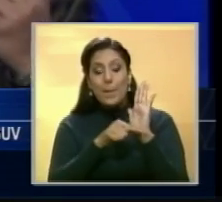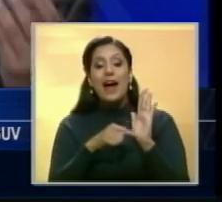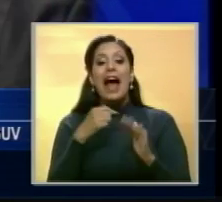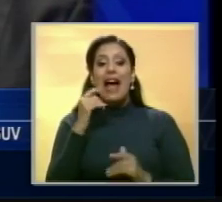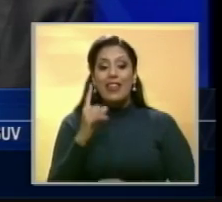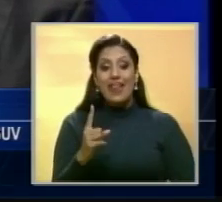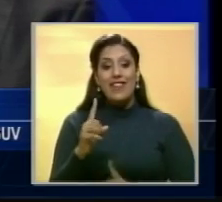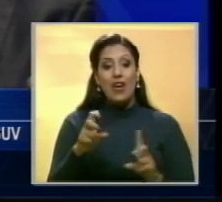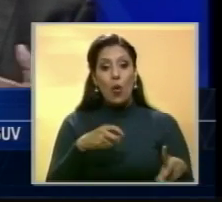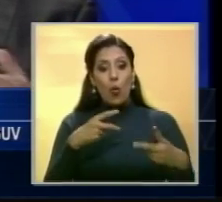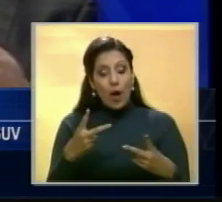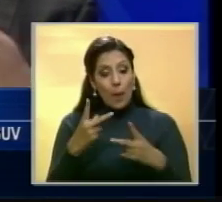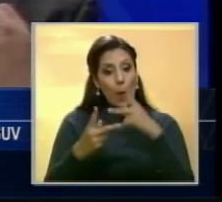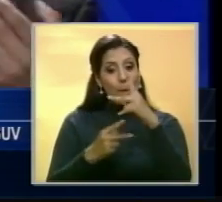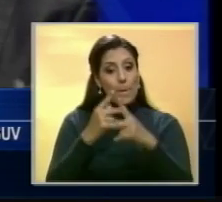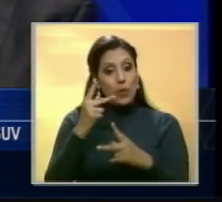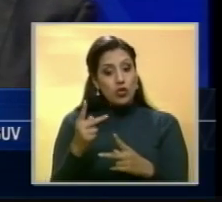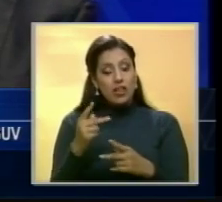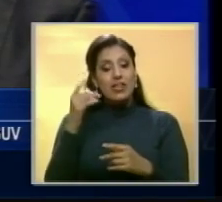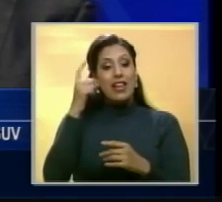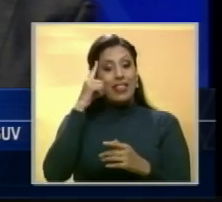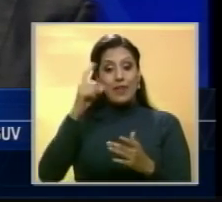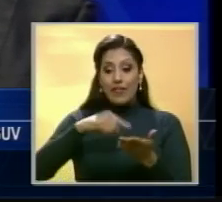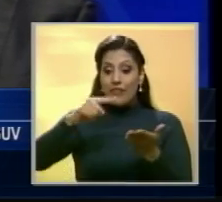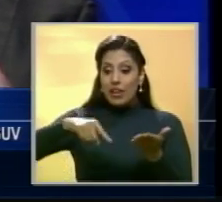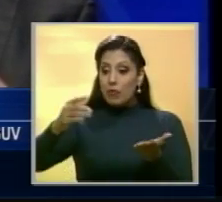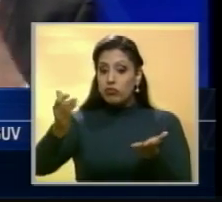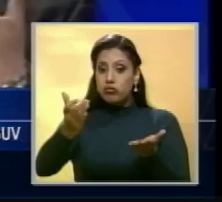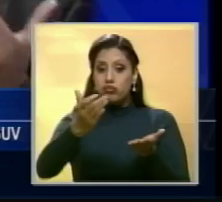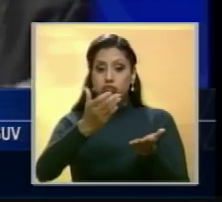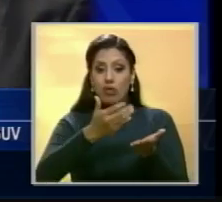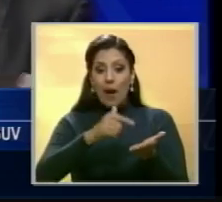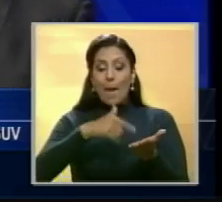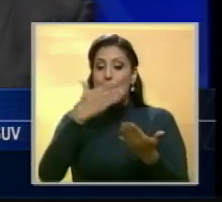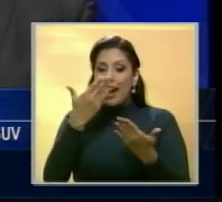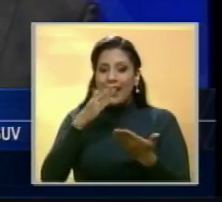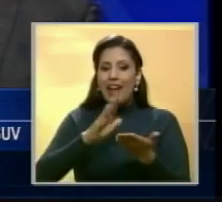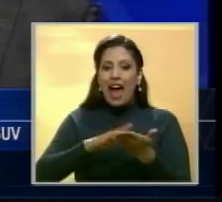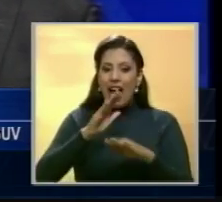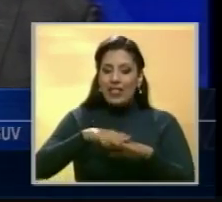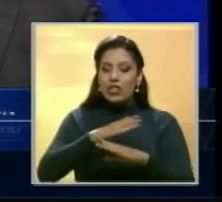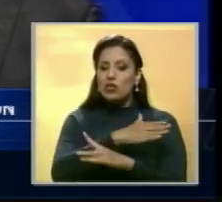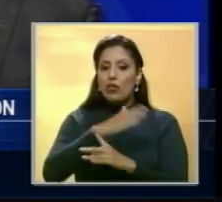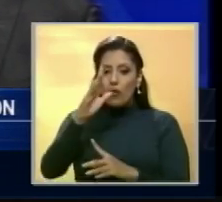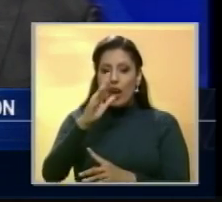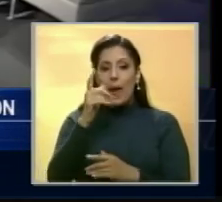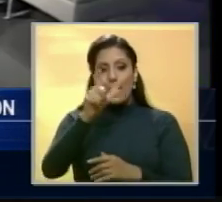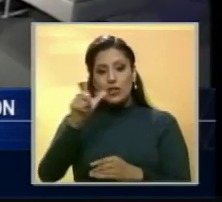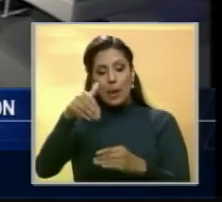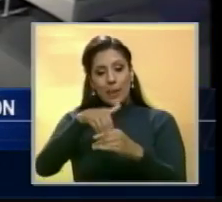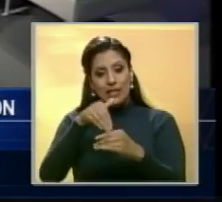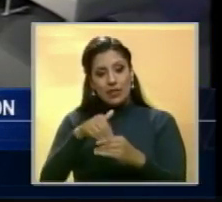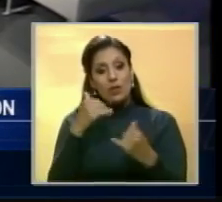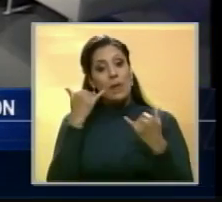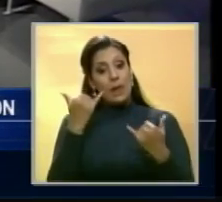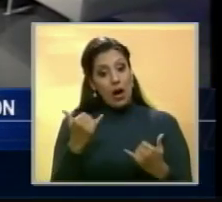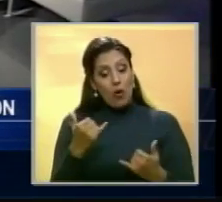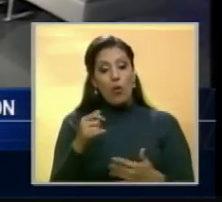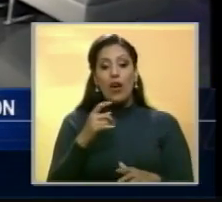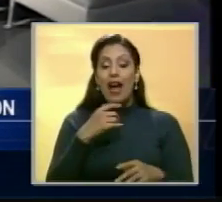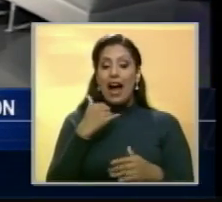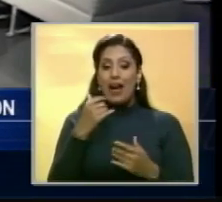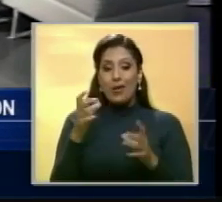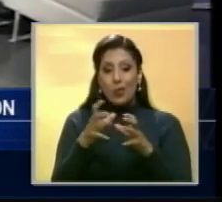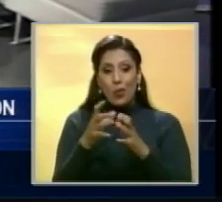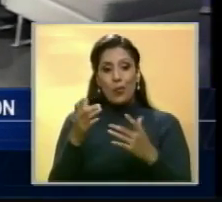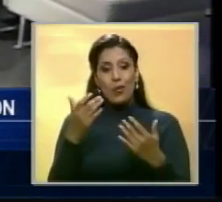métodos, están establecidos unos procesos, la cantidad de firmas a recolectar para la solicitud. Además, defendió el decreto de emergencia económica y el estado